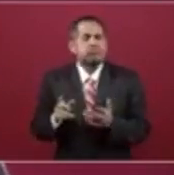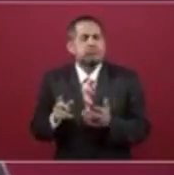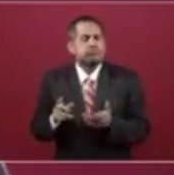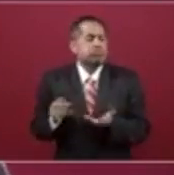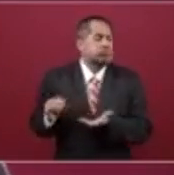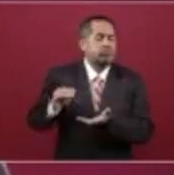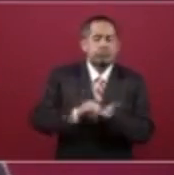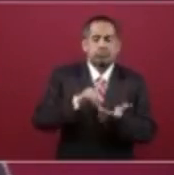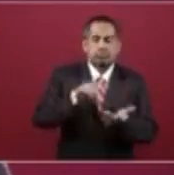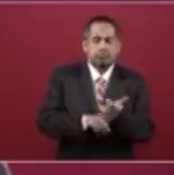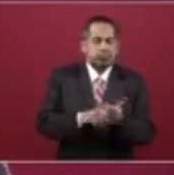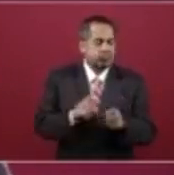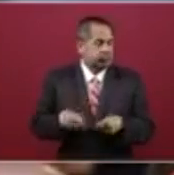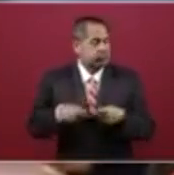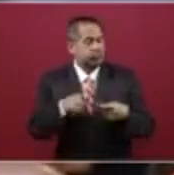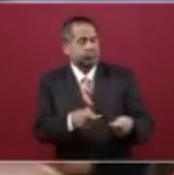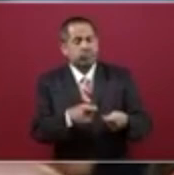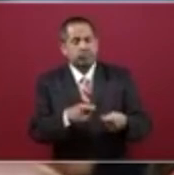ponerlo en manos